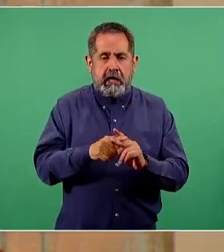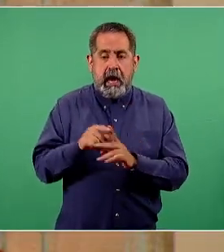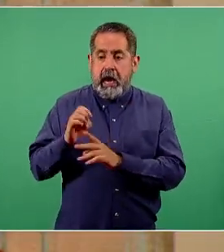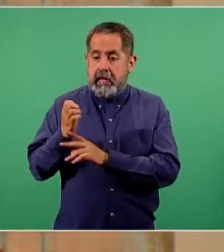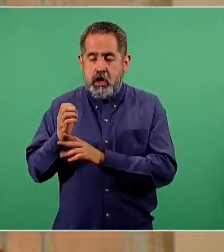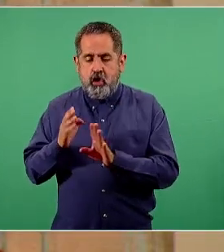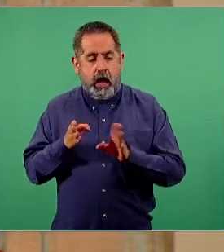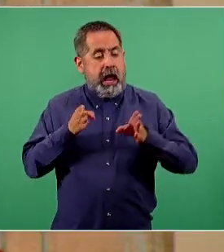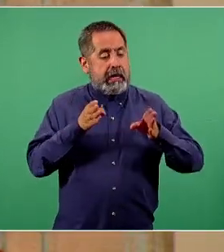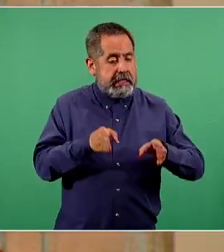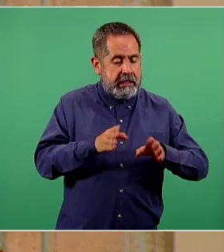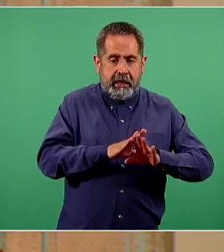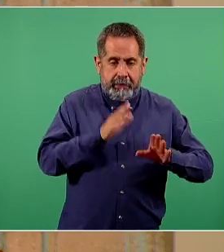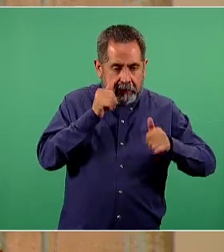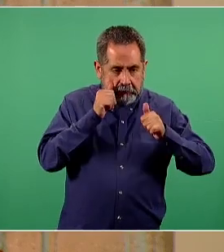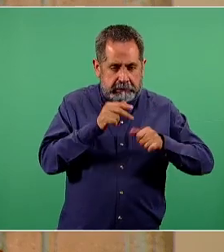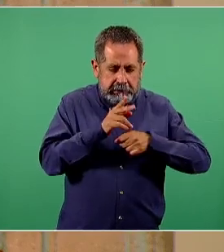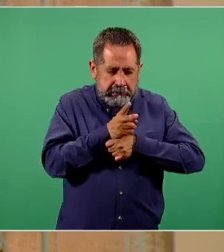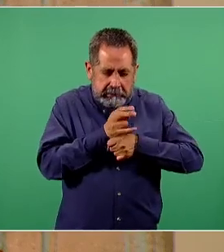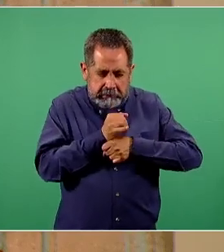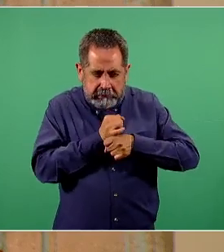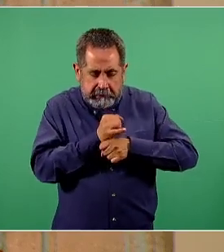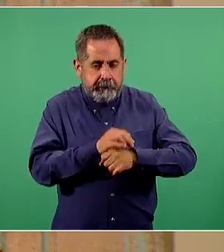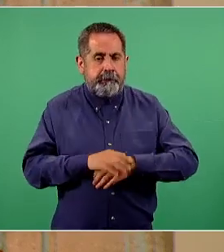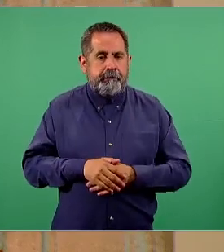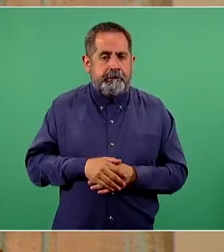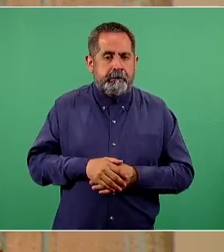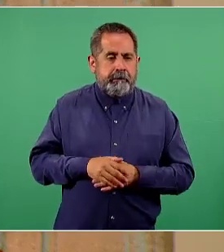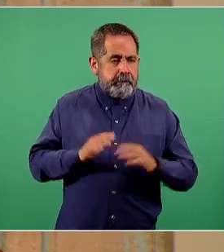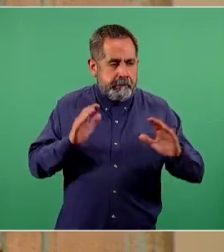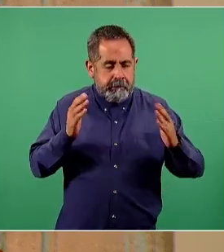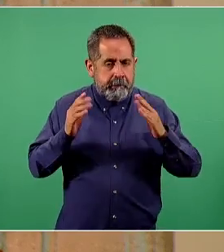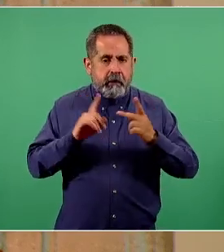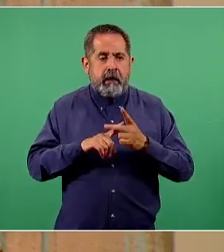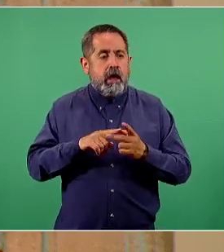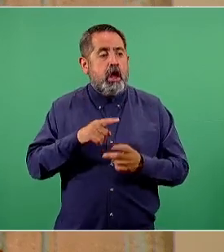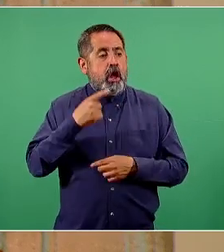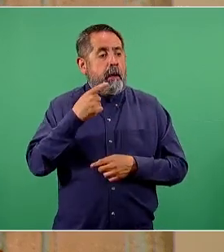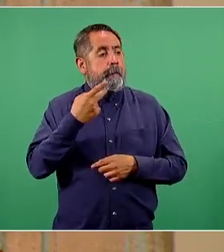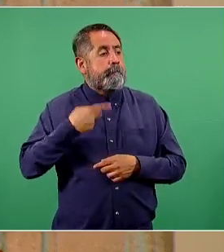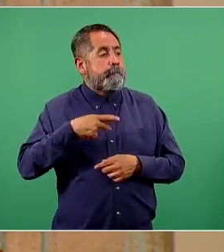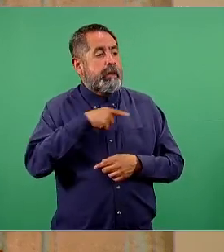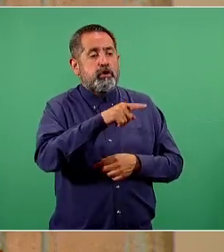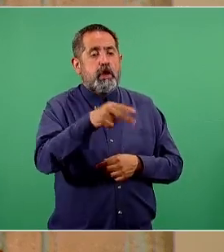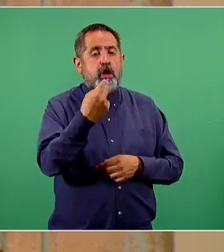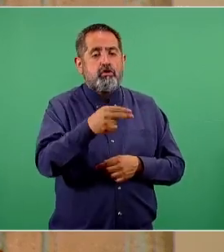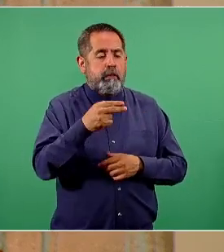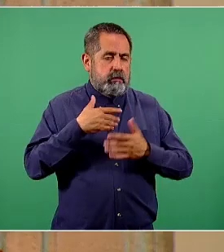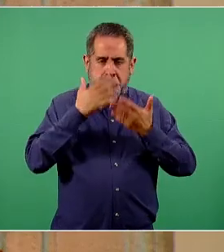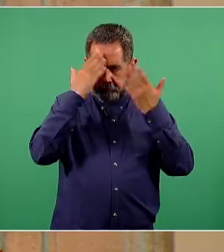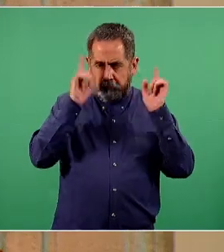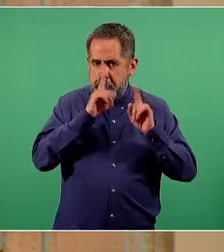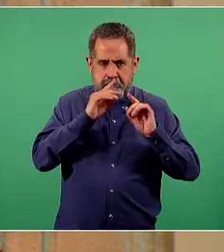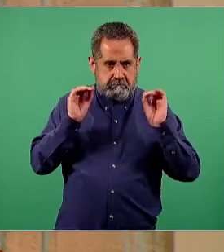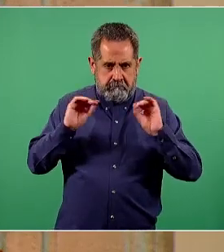la segunda ola. Es un muestreo no relacionado y anónimo, fue a partir de sueros